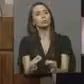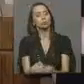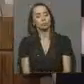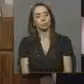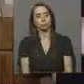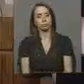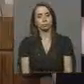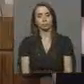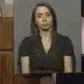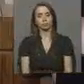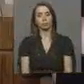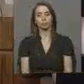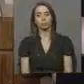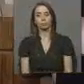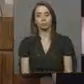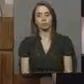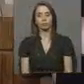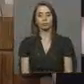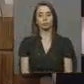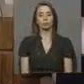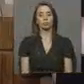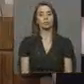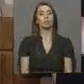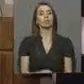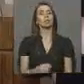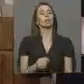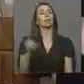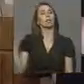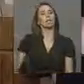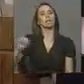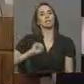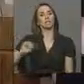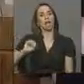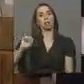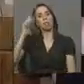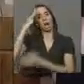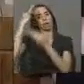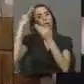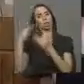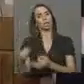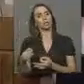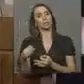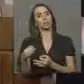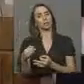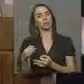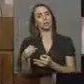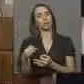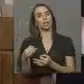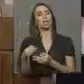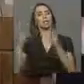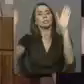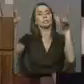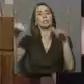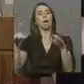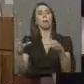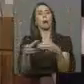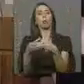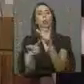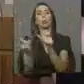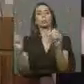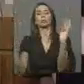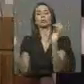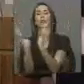finalmente, cuando se decide desde Santiago, a partir de supuesto Focus Group, el